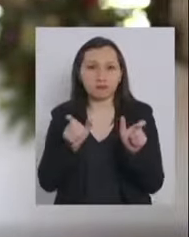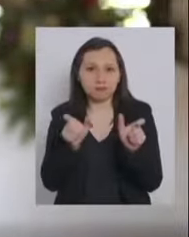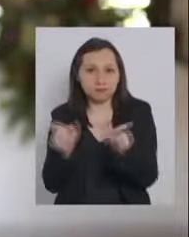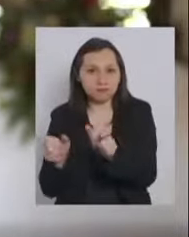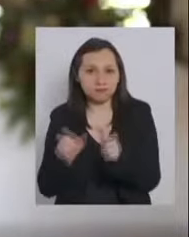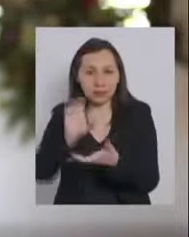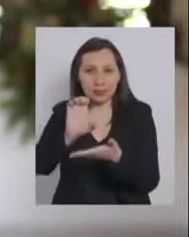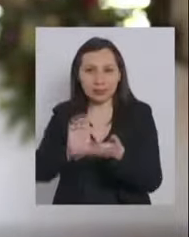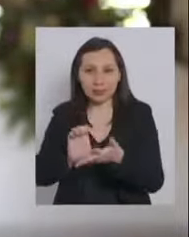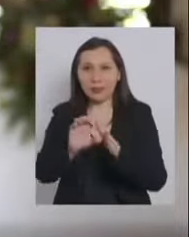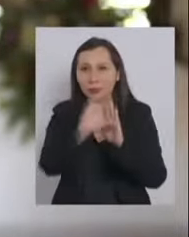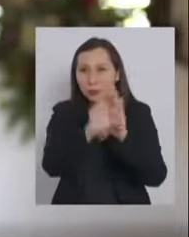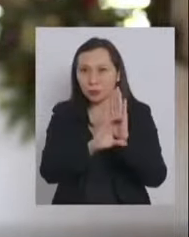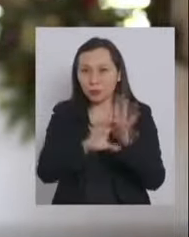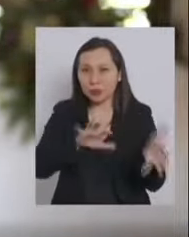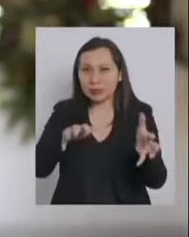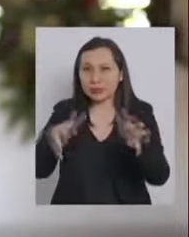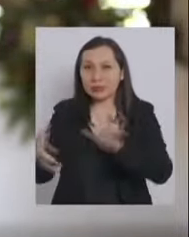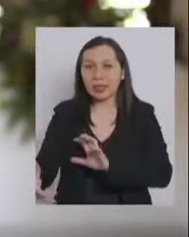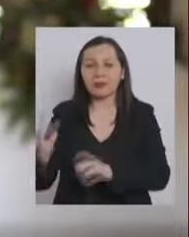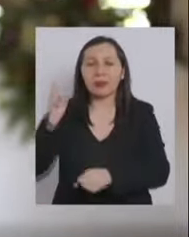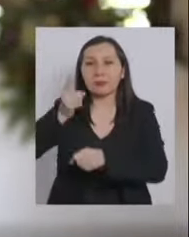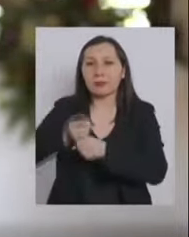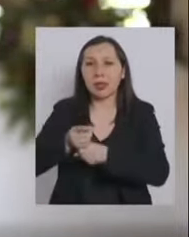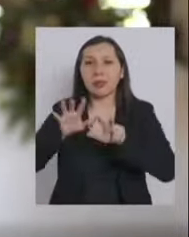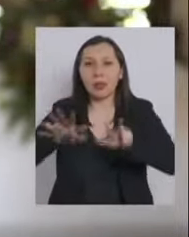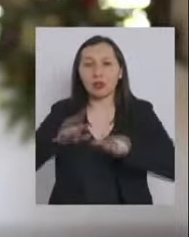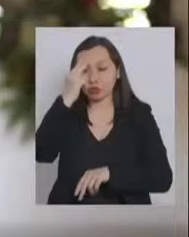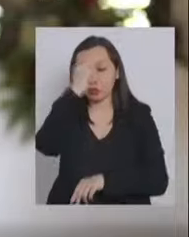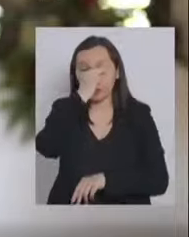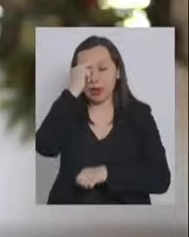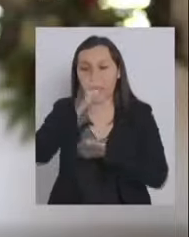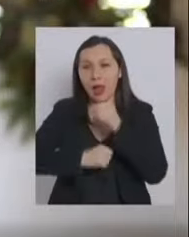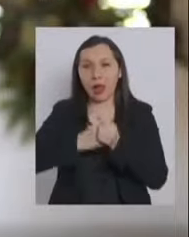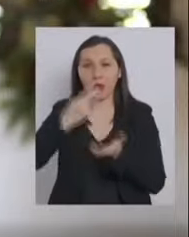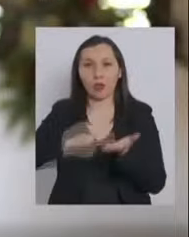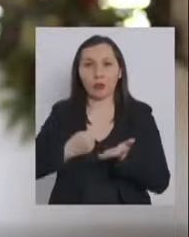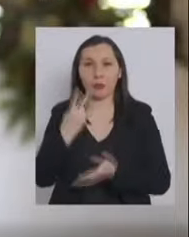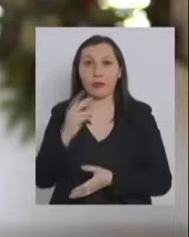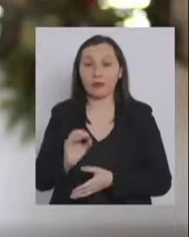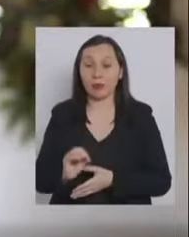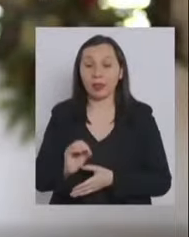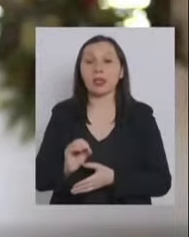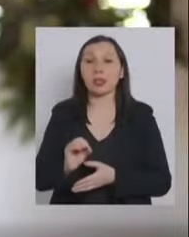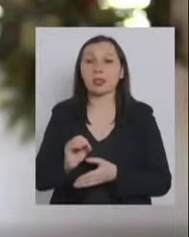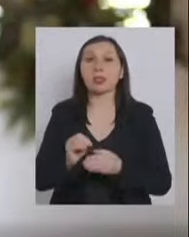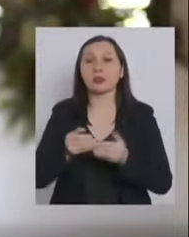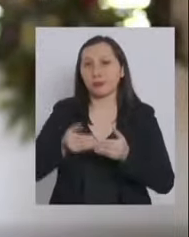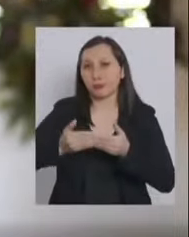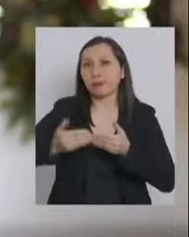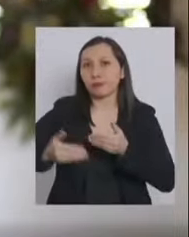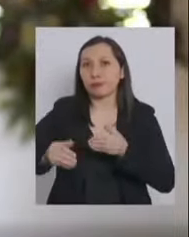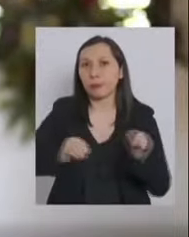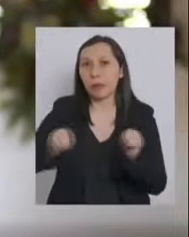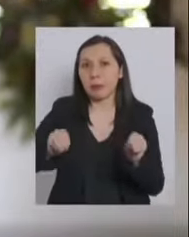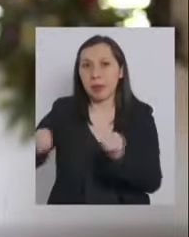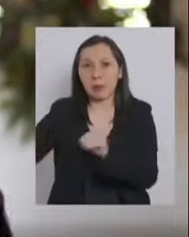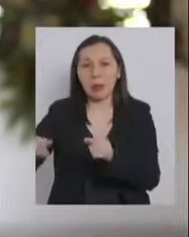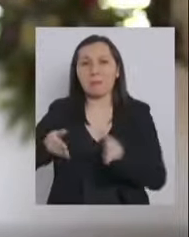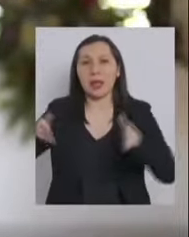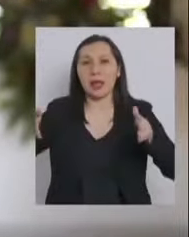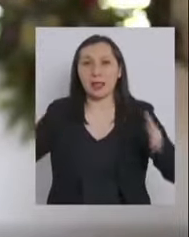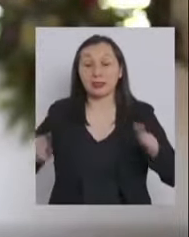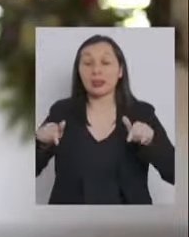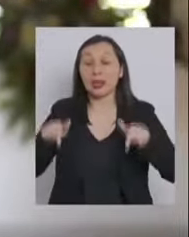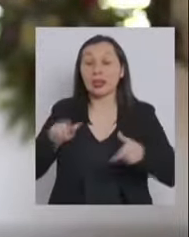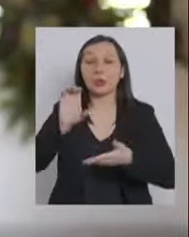altura de San Martín de los Andes, del lado chileno, naturalmente, ¿no? Para que se ubiquen dónde fue el accidente. Lo que no hay por ahora información respecto del resto de